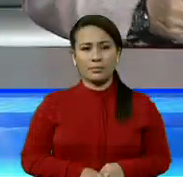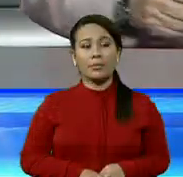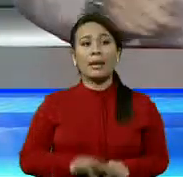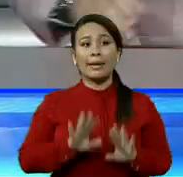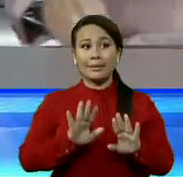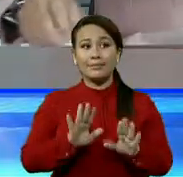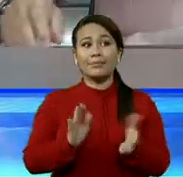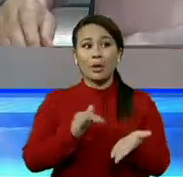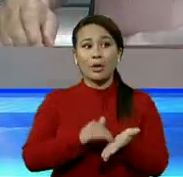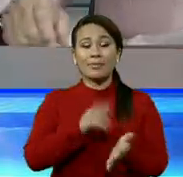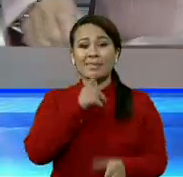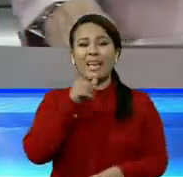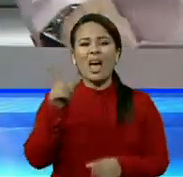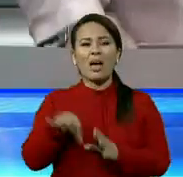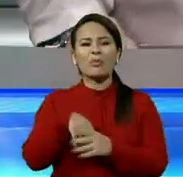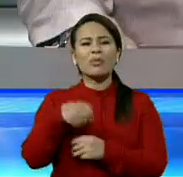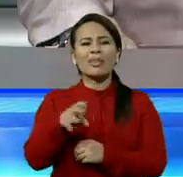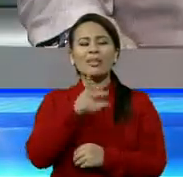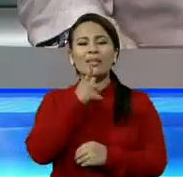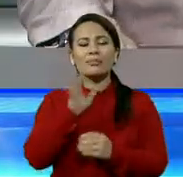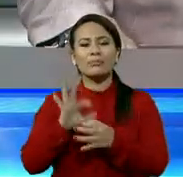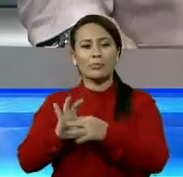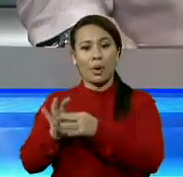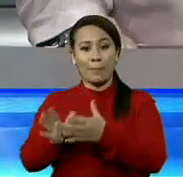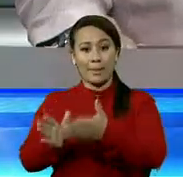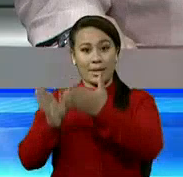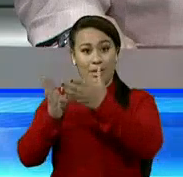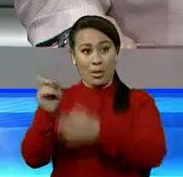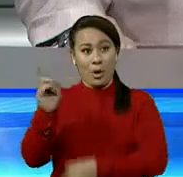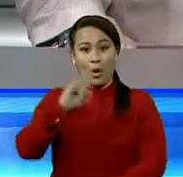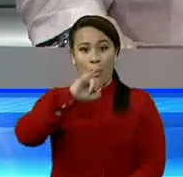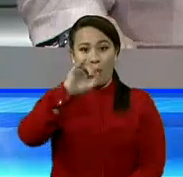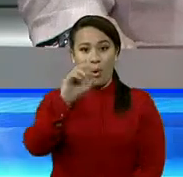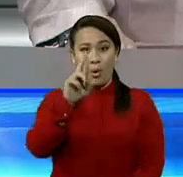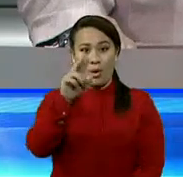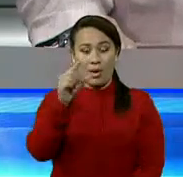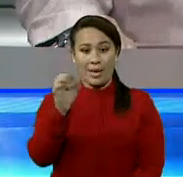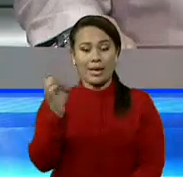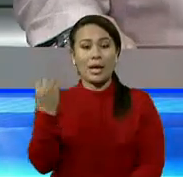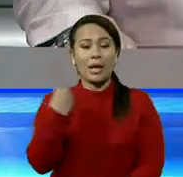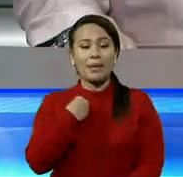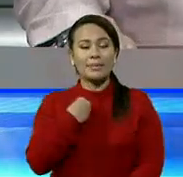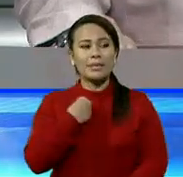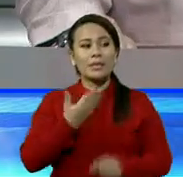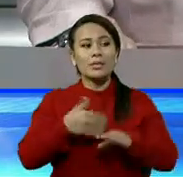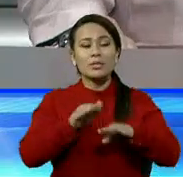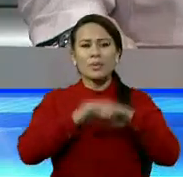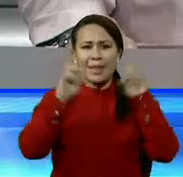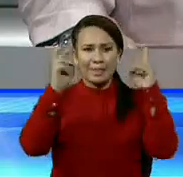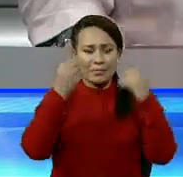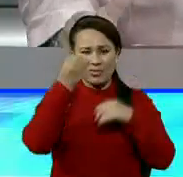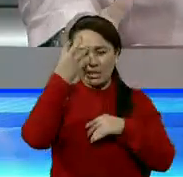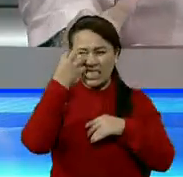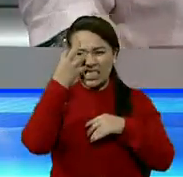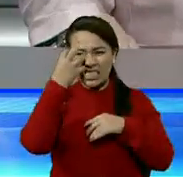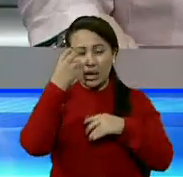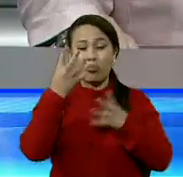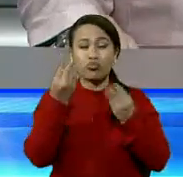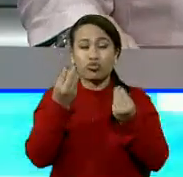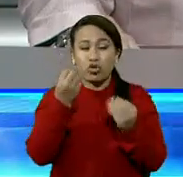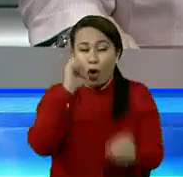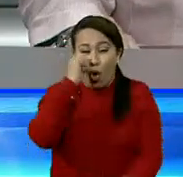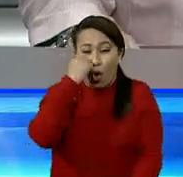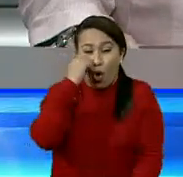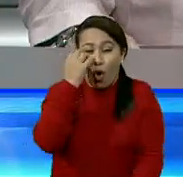Bueno, nuevamente exteriores y esta vez para conectarnos con Jorge Salazar, que nos tiene un informe respecto a esta crisis que se está viviendo, a